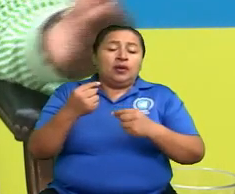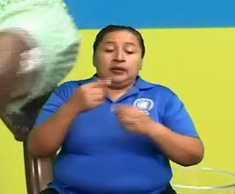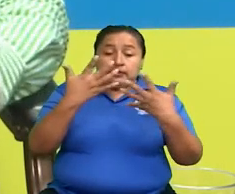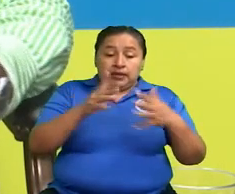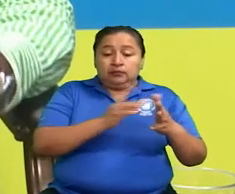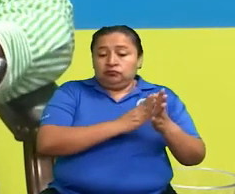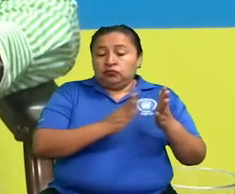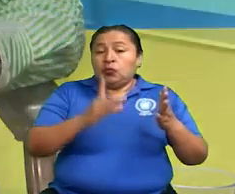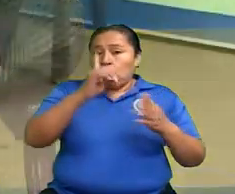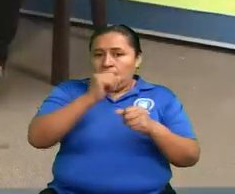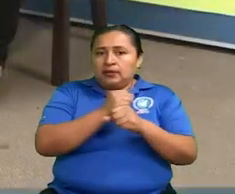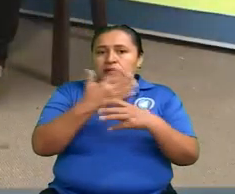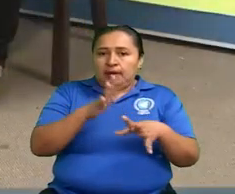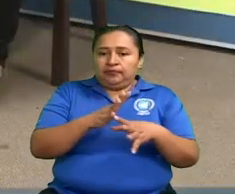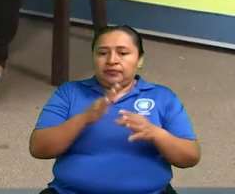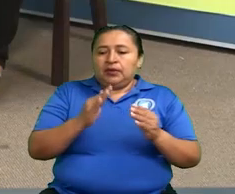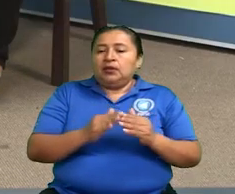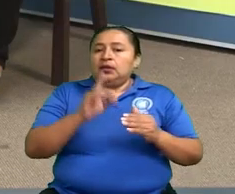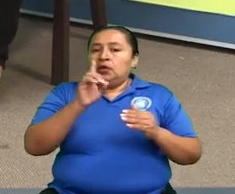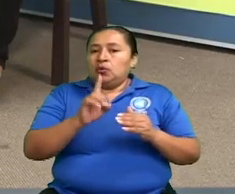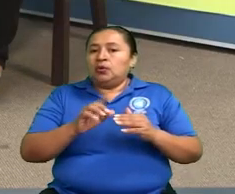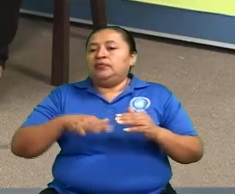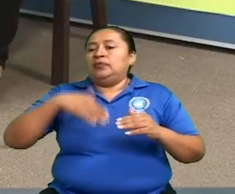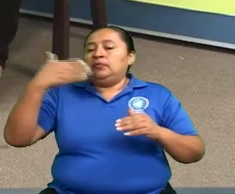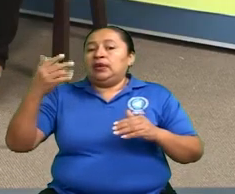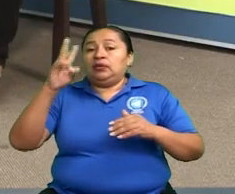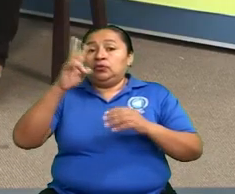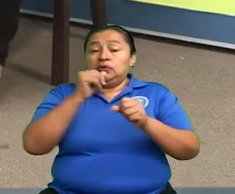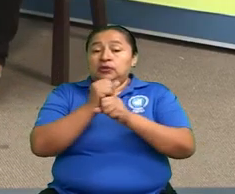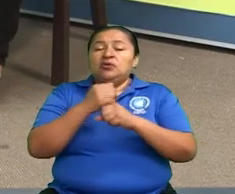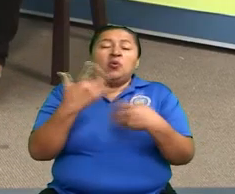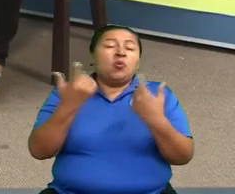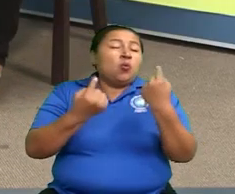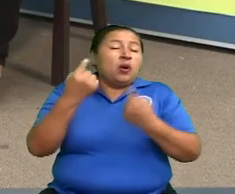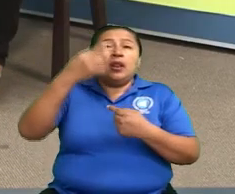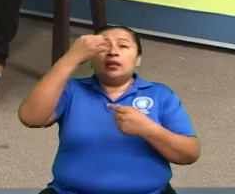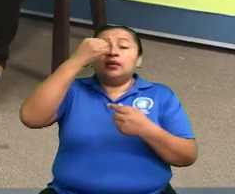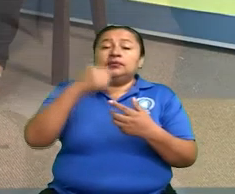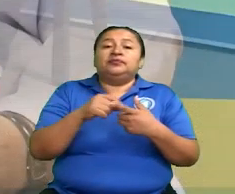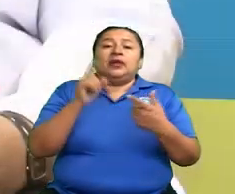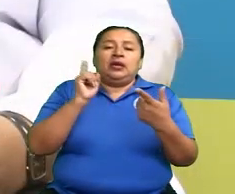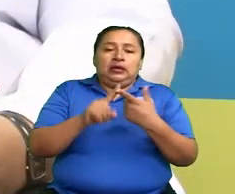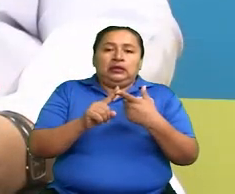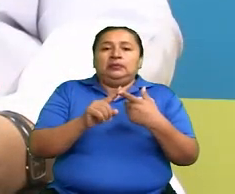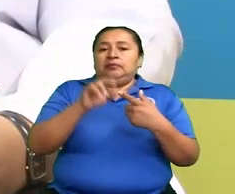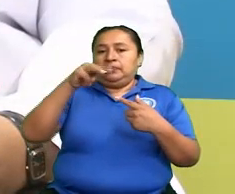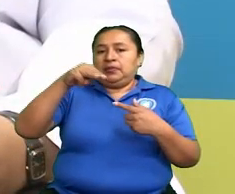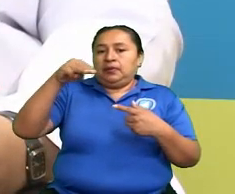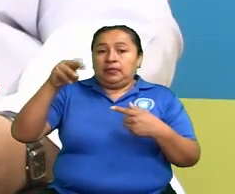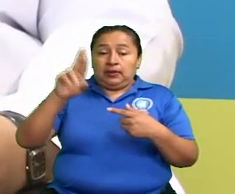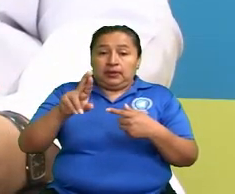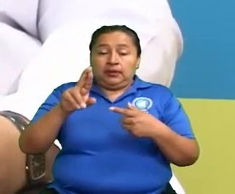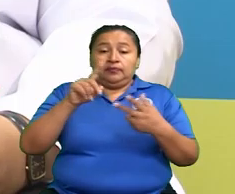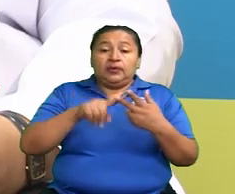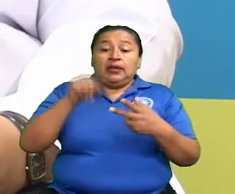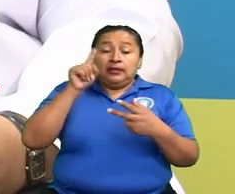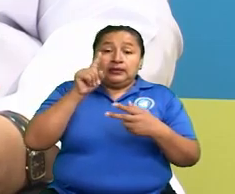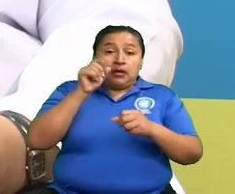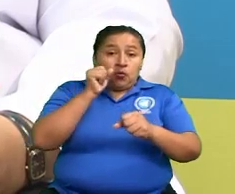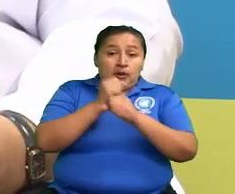Ahí tenemos lo que es la MMR, que es la del sarampión, rubiola y parotiditis. Esa se aplica al